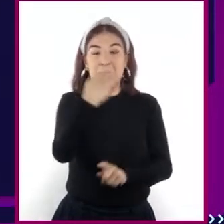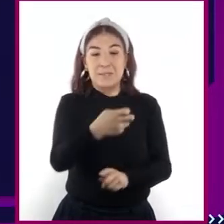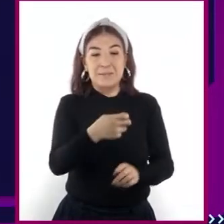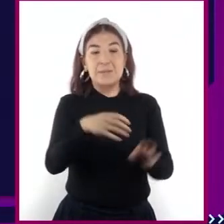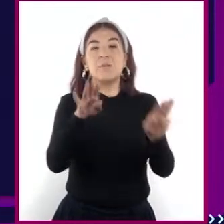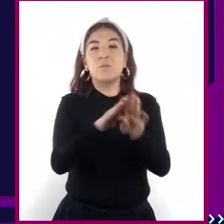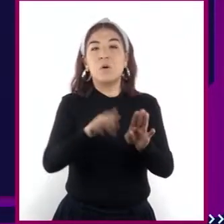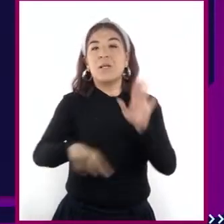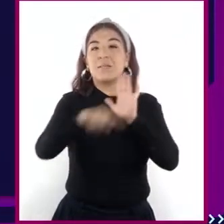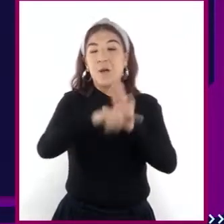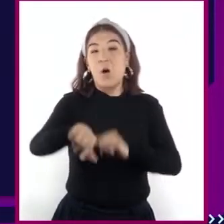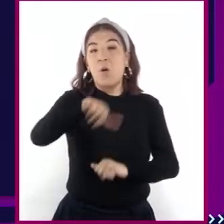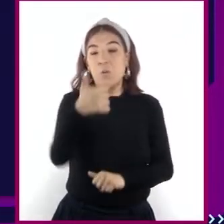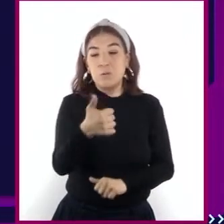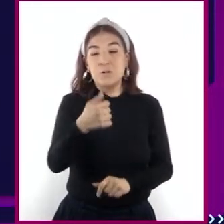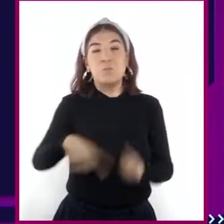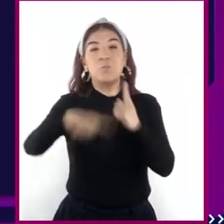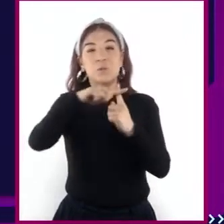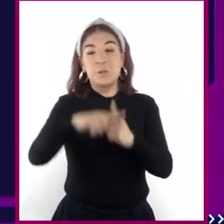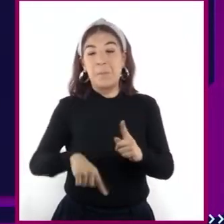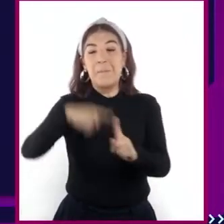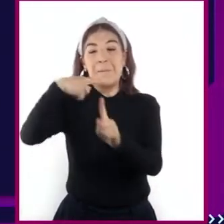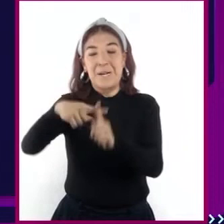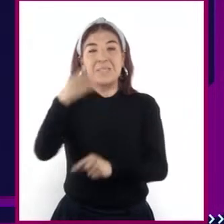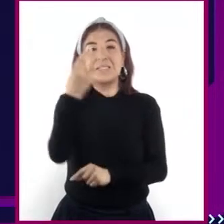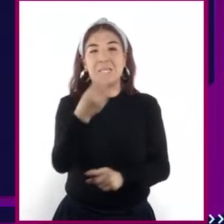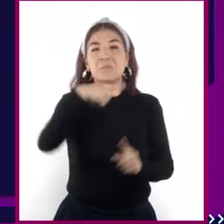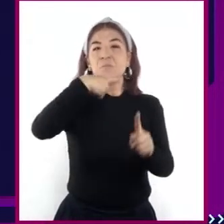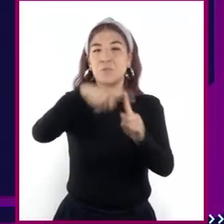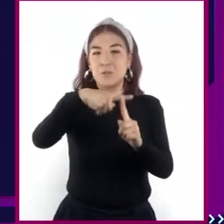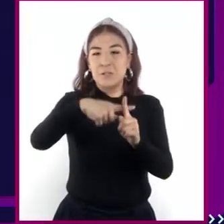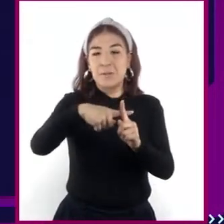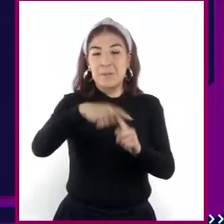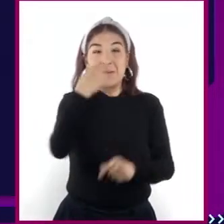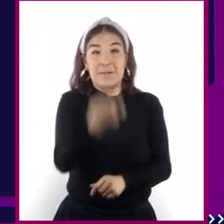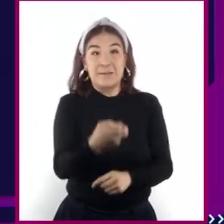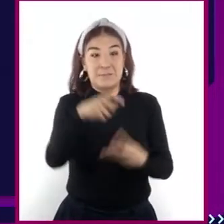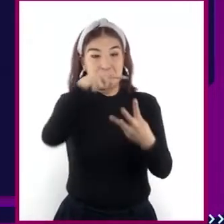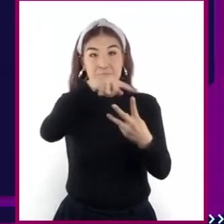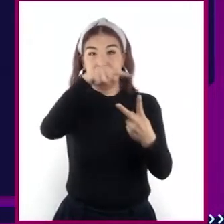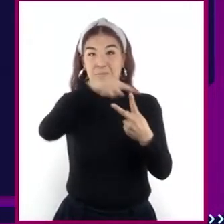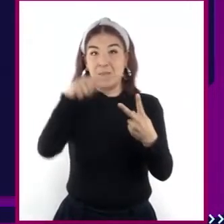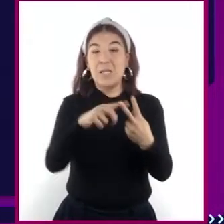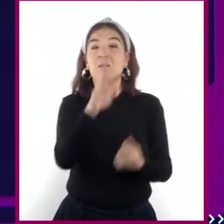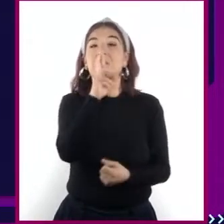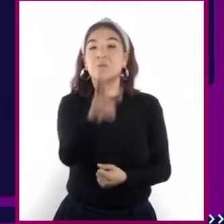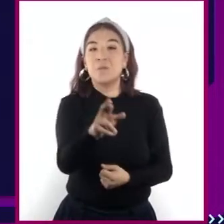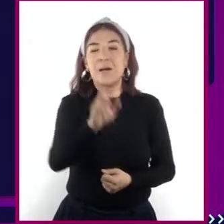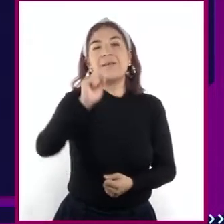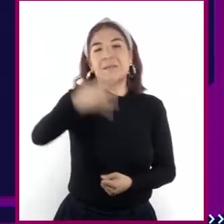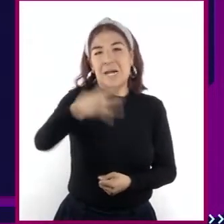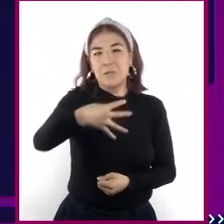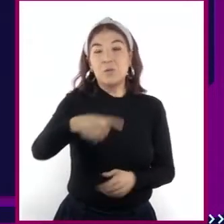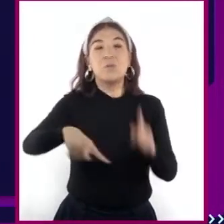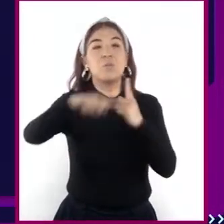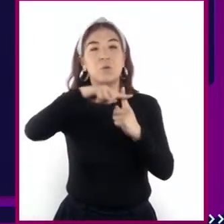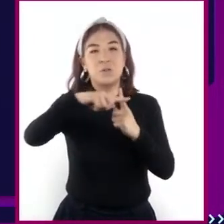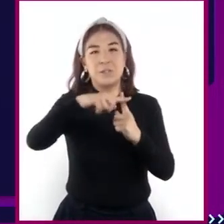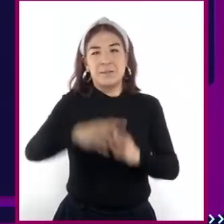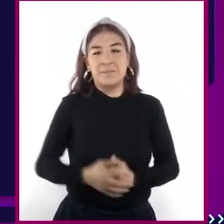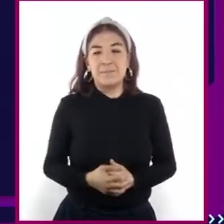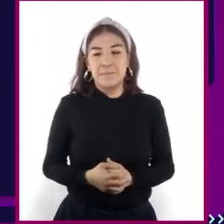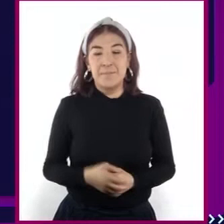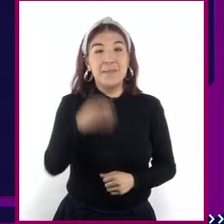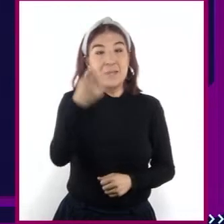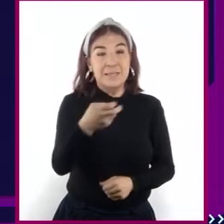sustracción es 11 positivo más 3 positivo. Y para ambos casos, el resultado es 14 positivo.